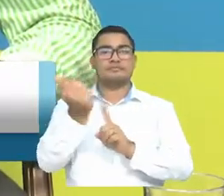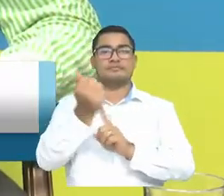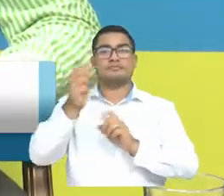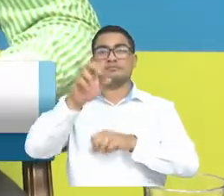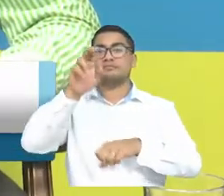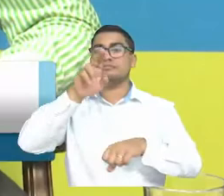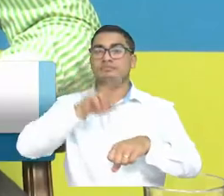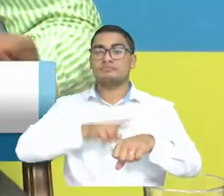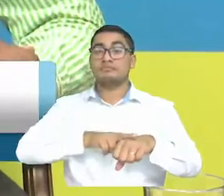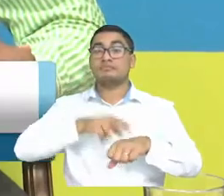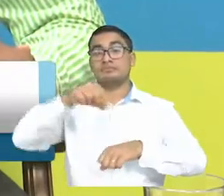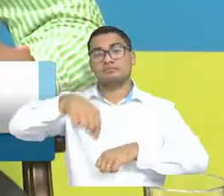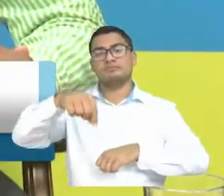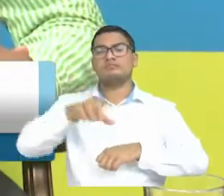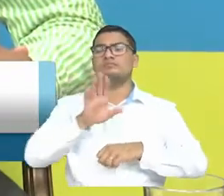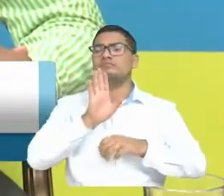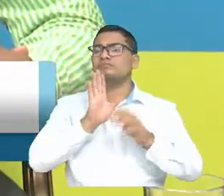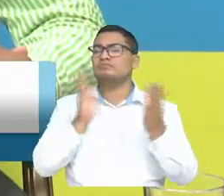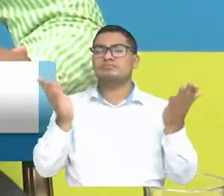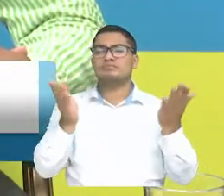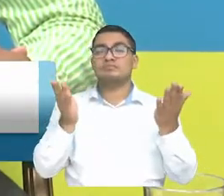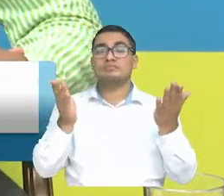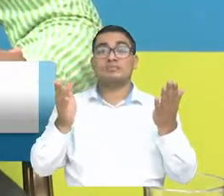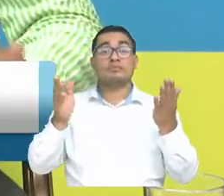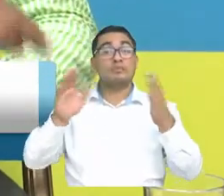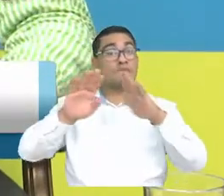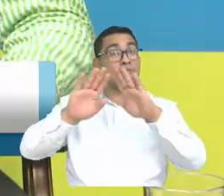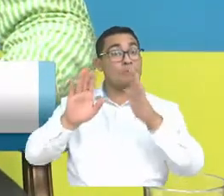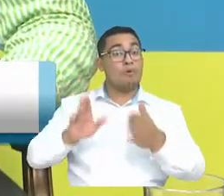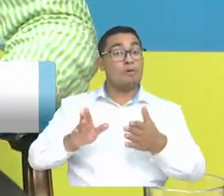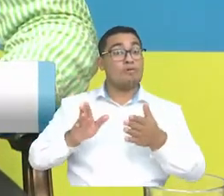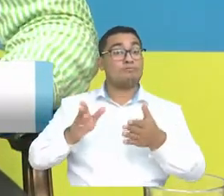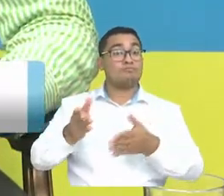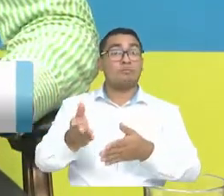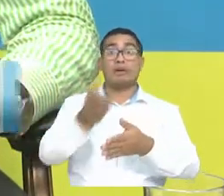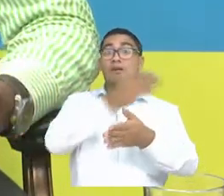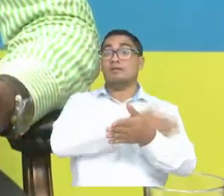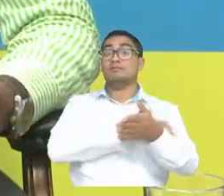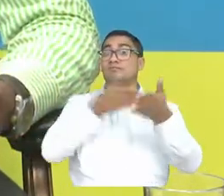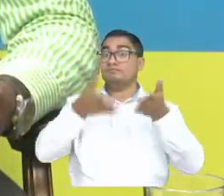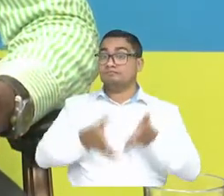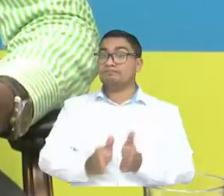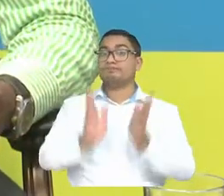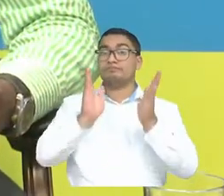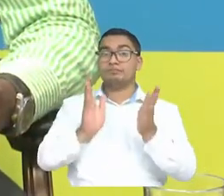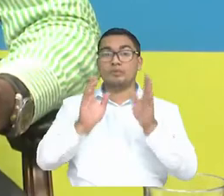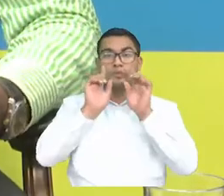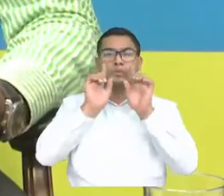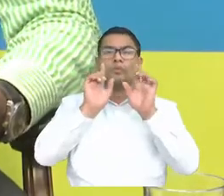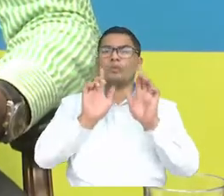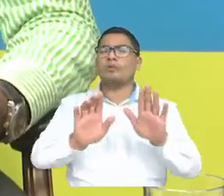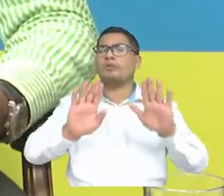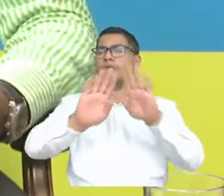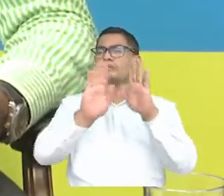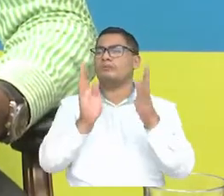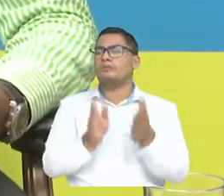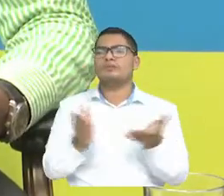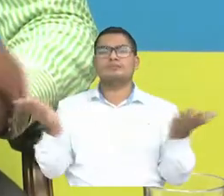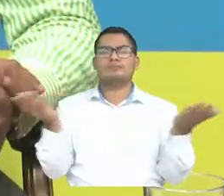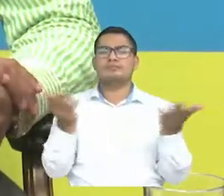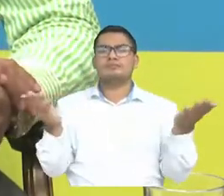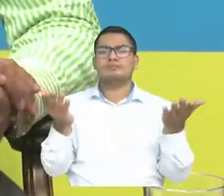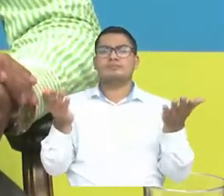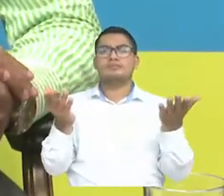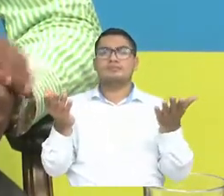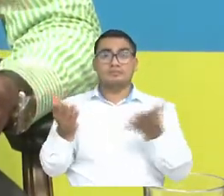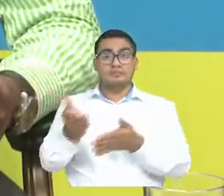Asamblea Nacional. Hoy estamos hablando sobre el parto prematuro, los cuidados que debemos tener o que deben de tener las mujeres que han tenido